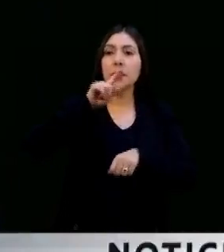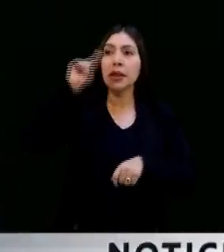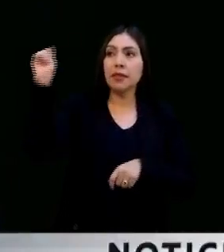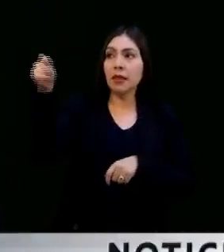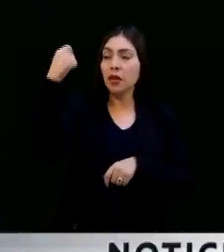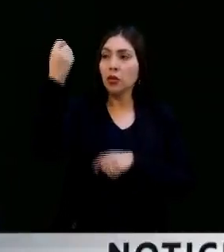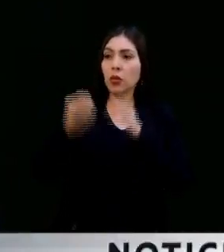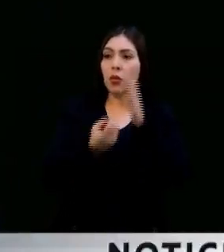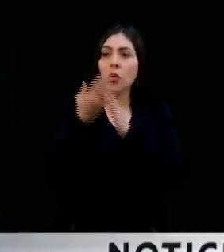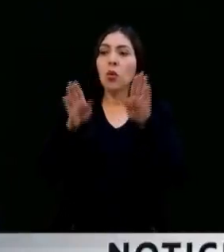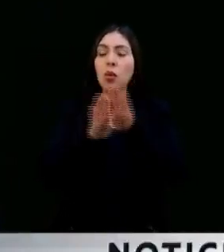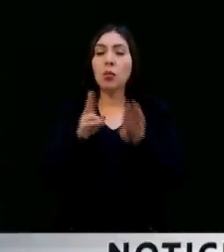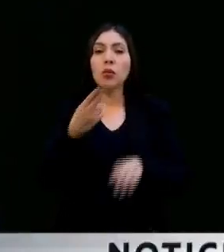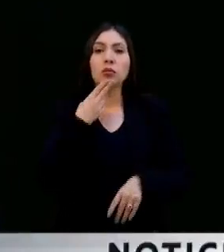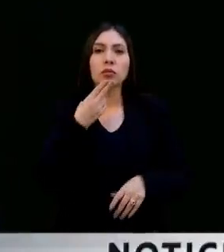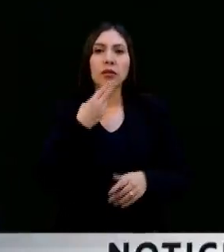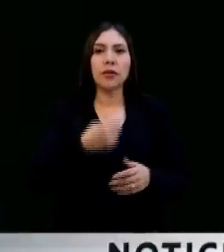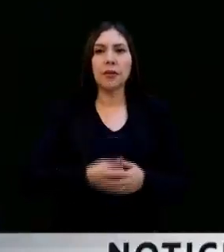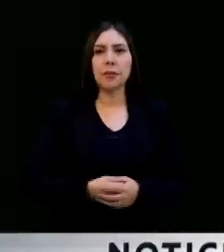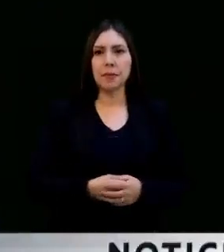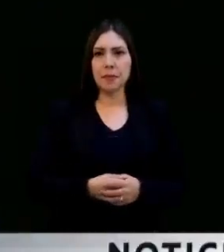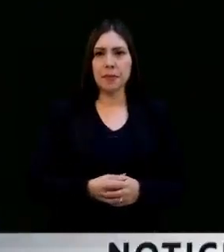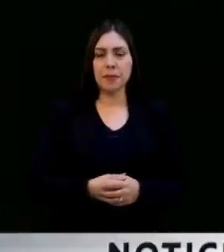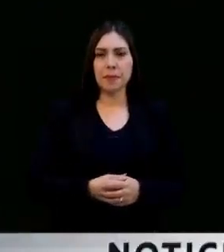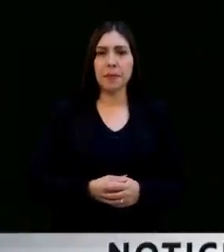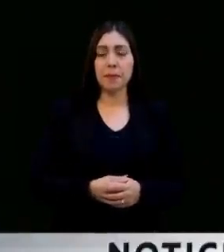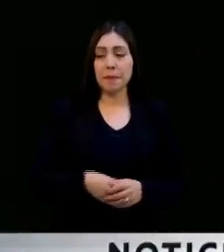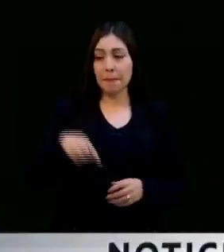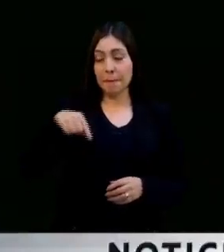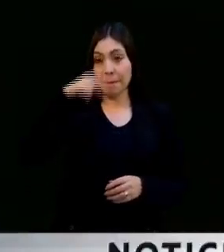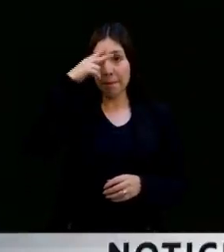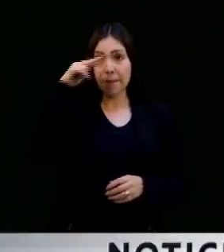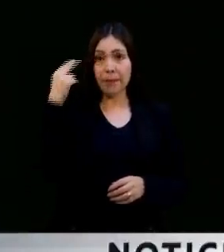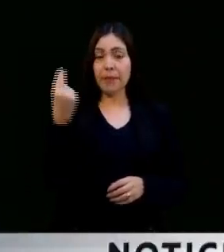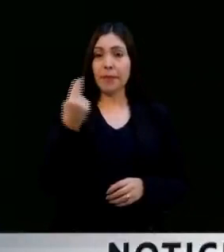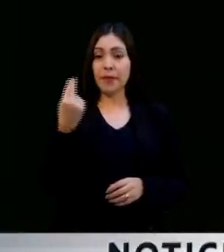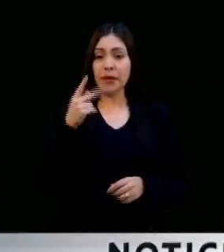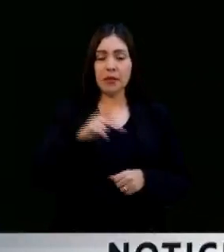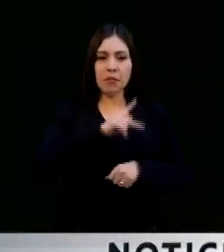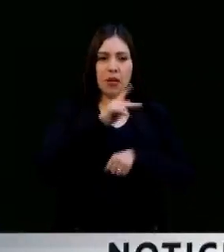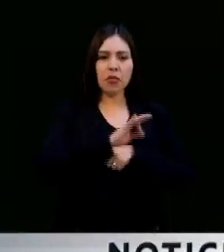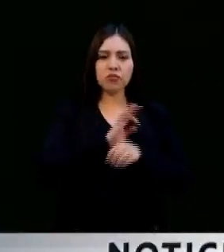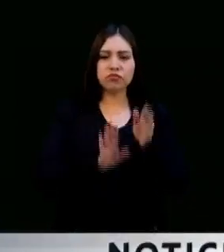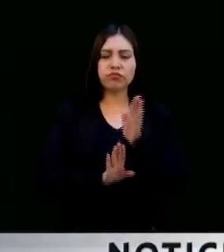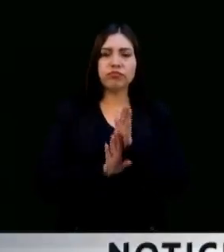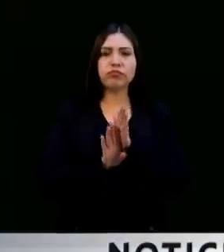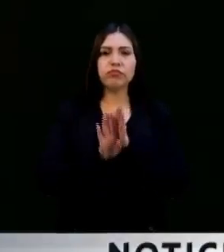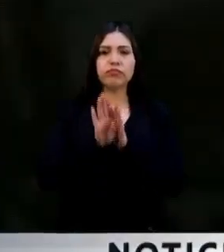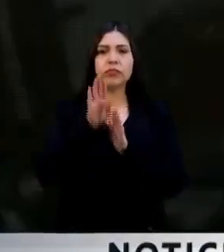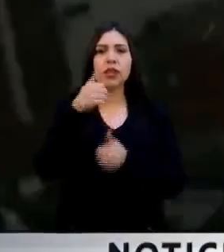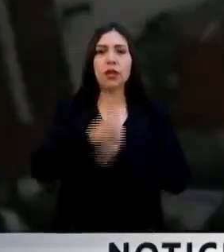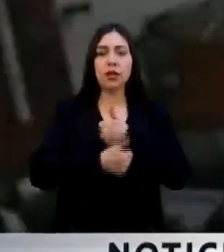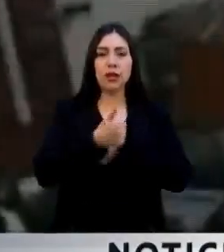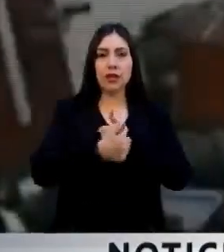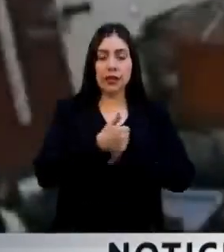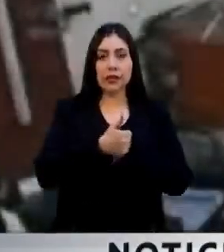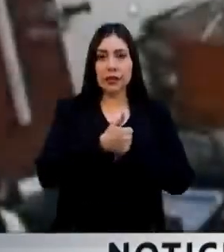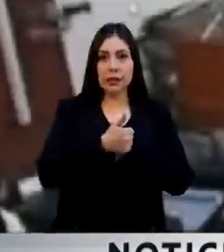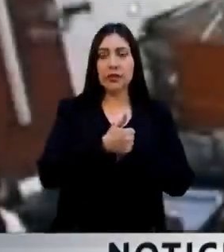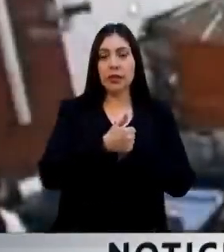México debe llegar a ser un país competitivo y ahí está, ahí